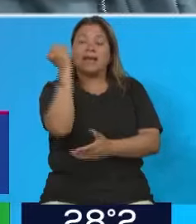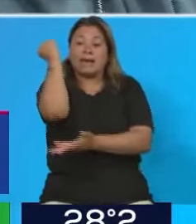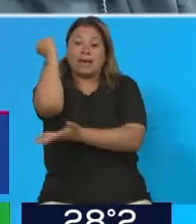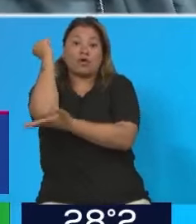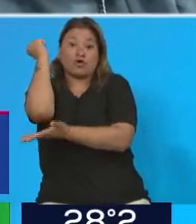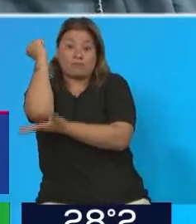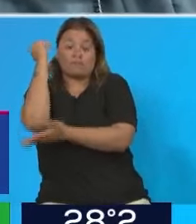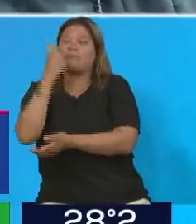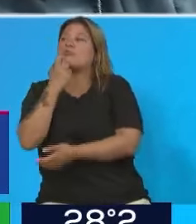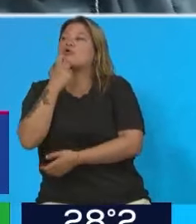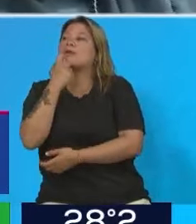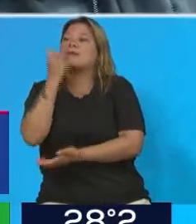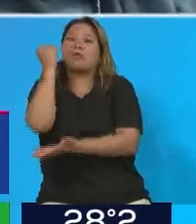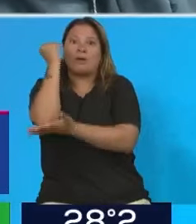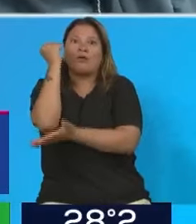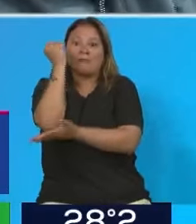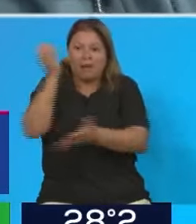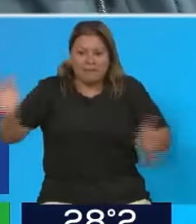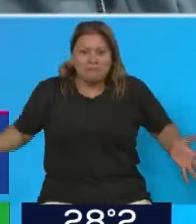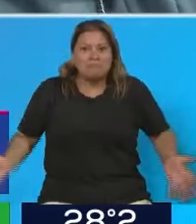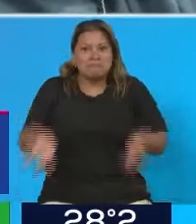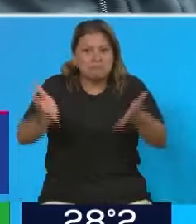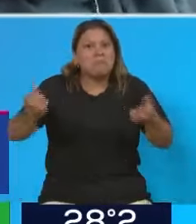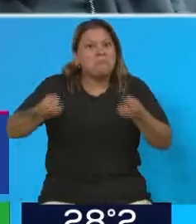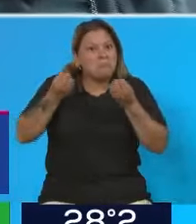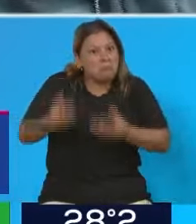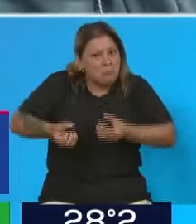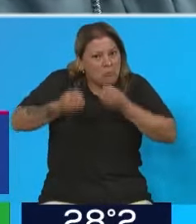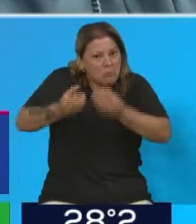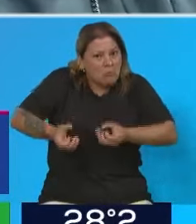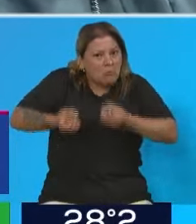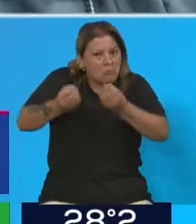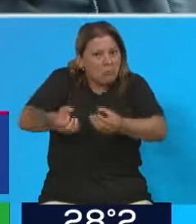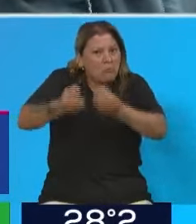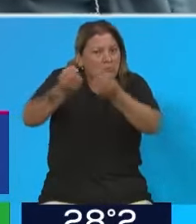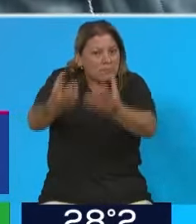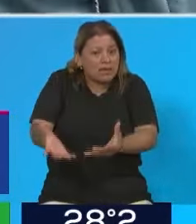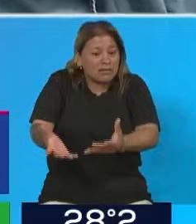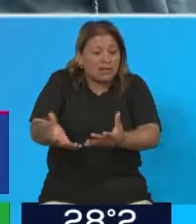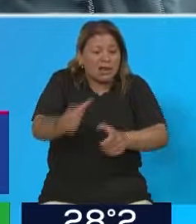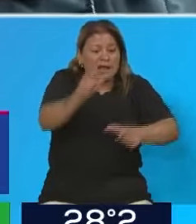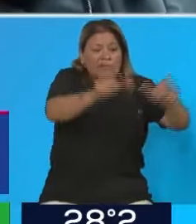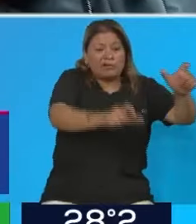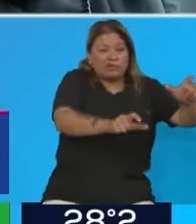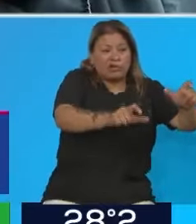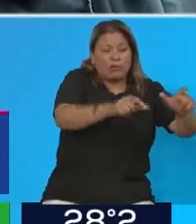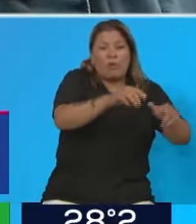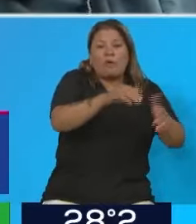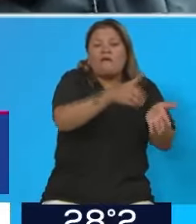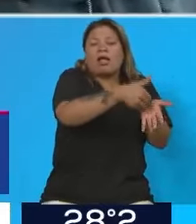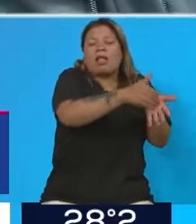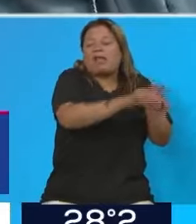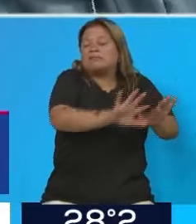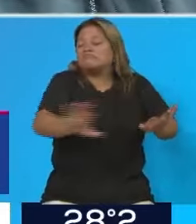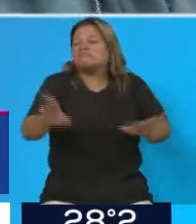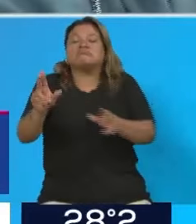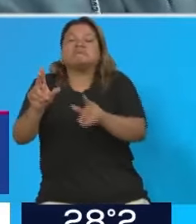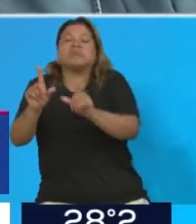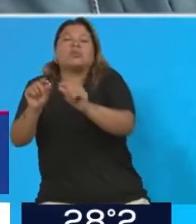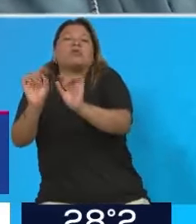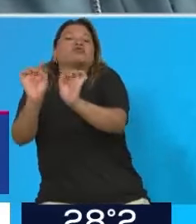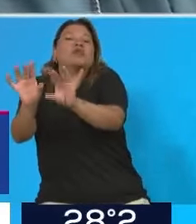esté fructífera que esté en buenos términos sin la adentro es una economía de número pero